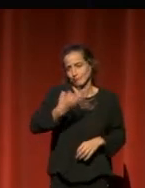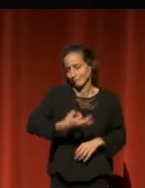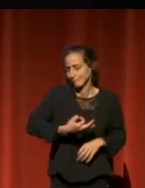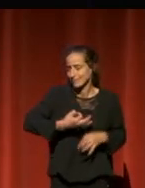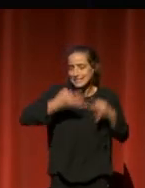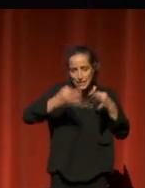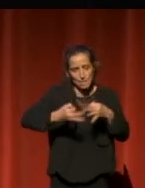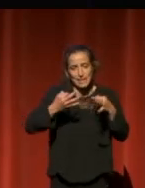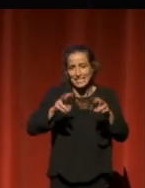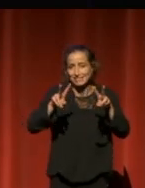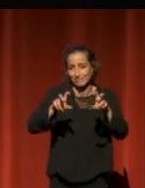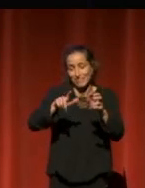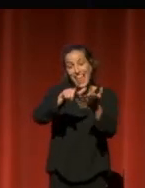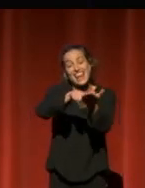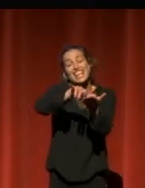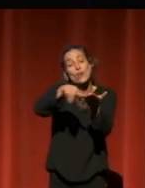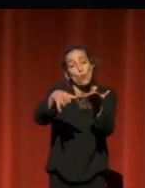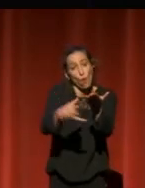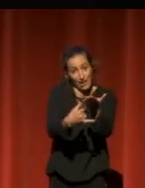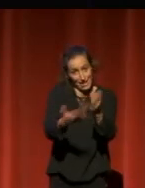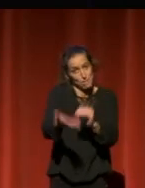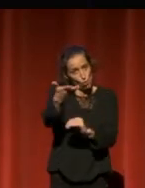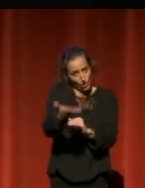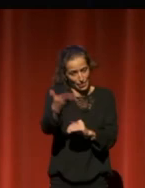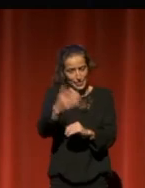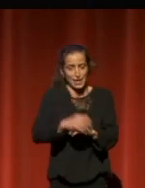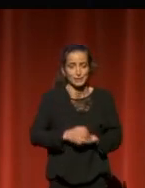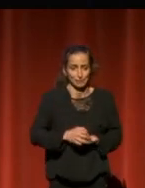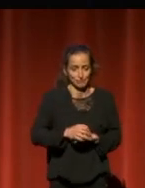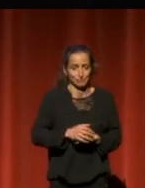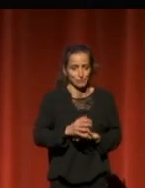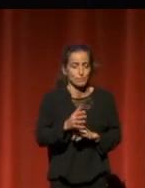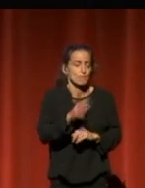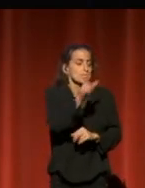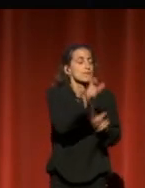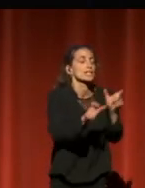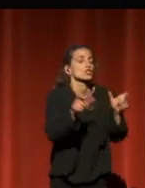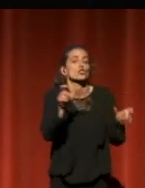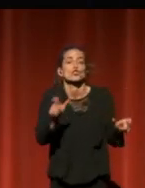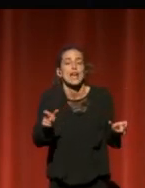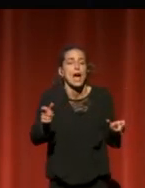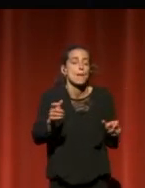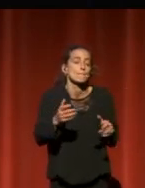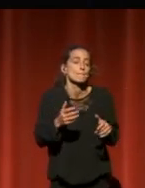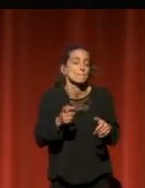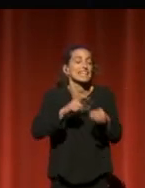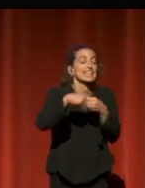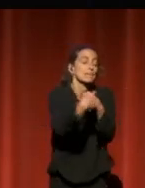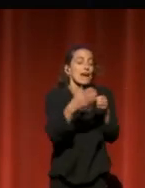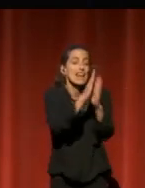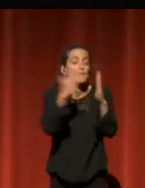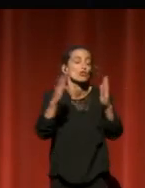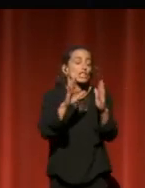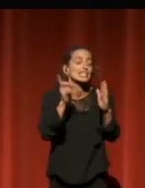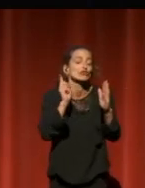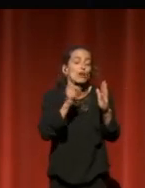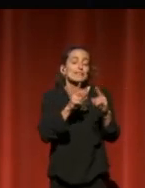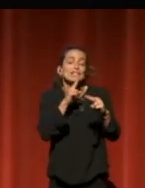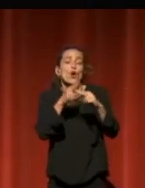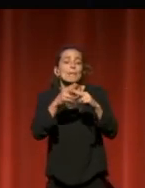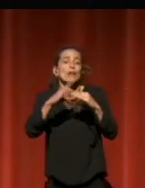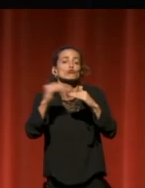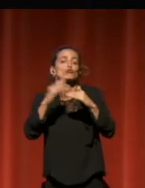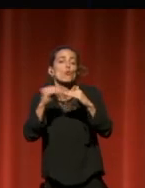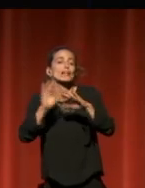importancia del lenguaje, las personas que participan en la biblioteca no son solamente usuarios. Es una cuestión de lenguaje, en los